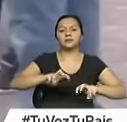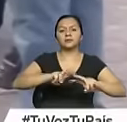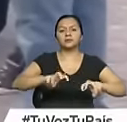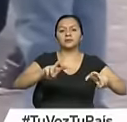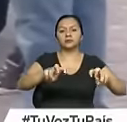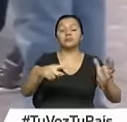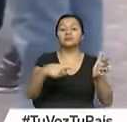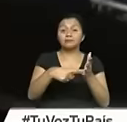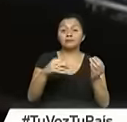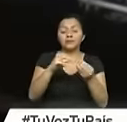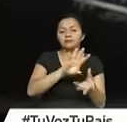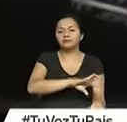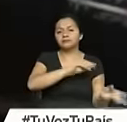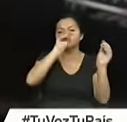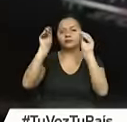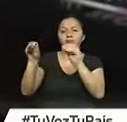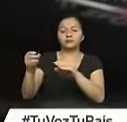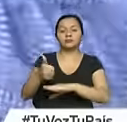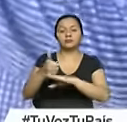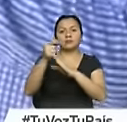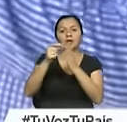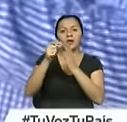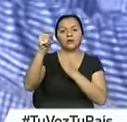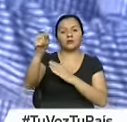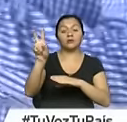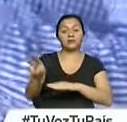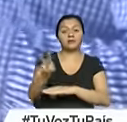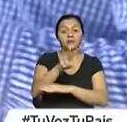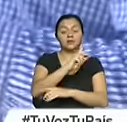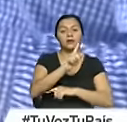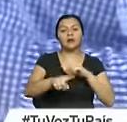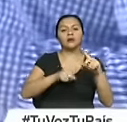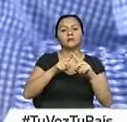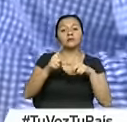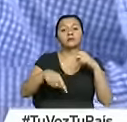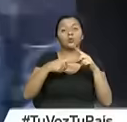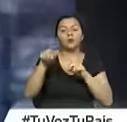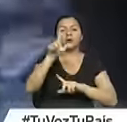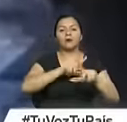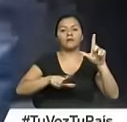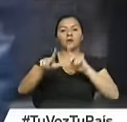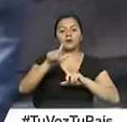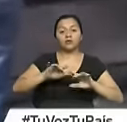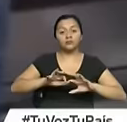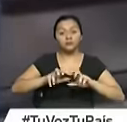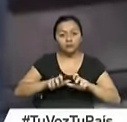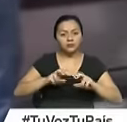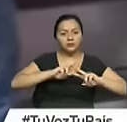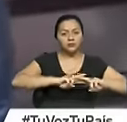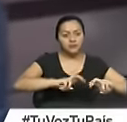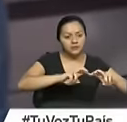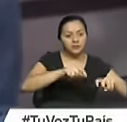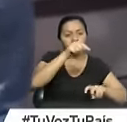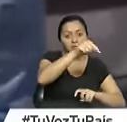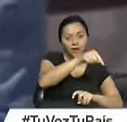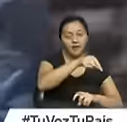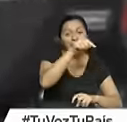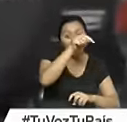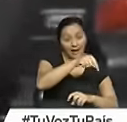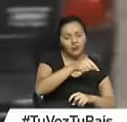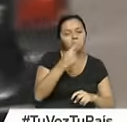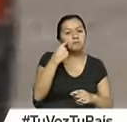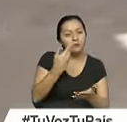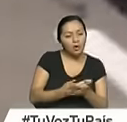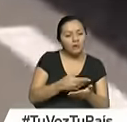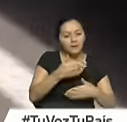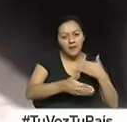investigaciones y será trasladado con autorización de la Fiscalía hasta el Laboratorio de Criminalística y Ciencias Forenses, donde será sometido